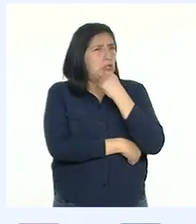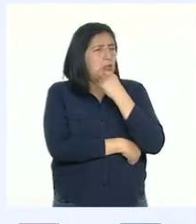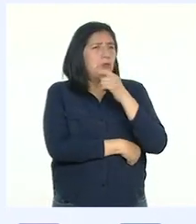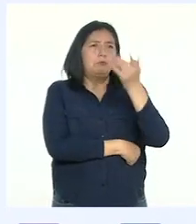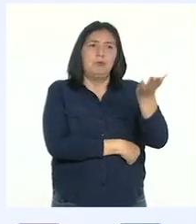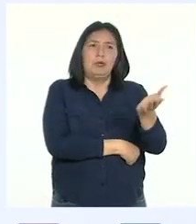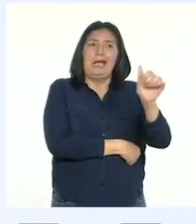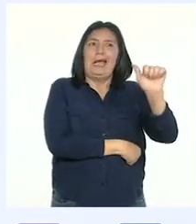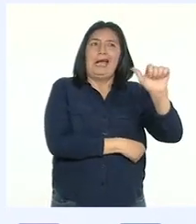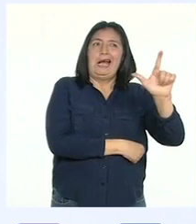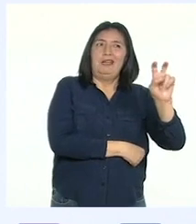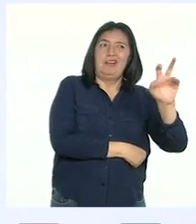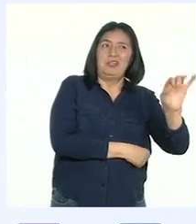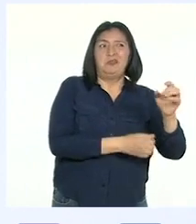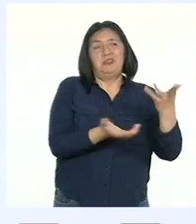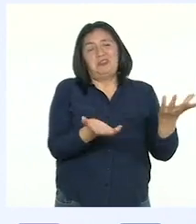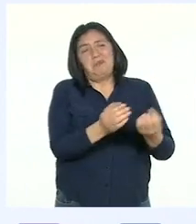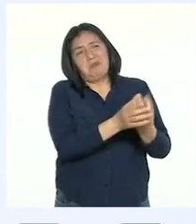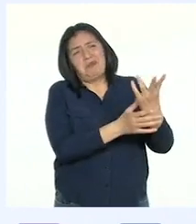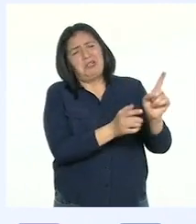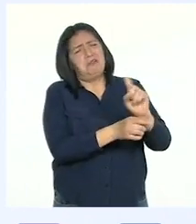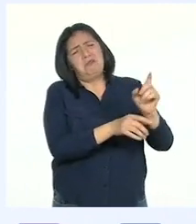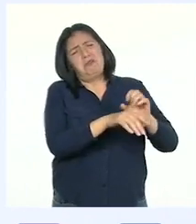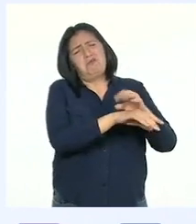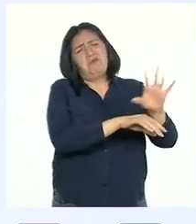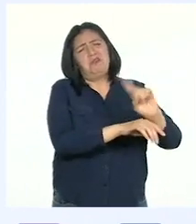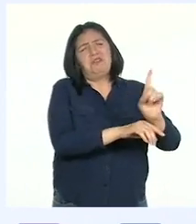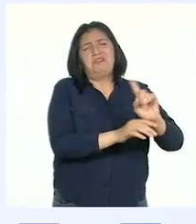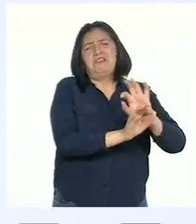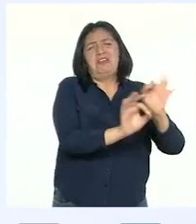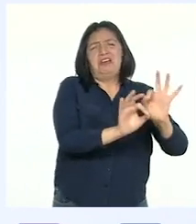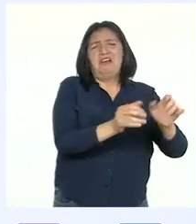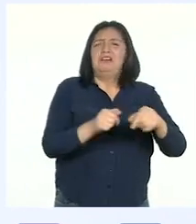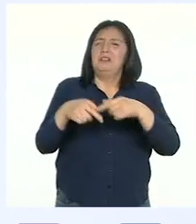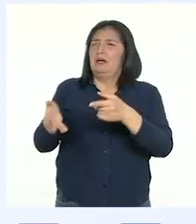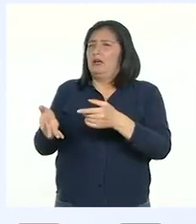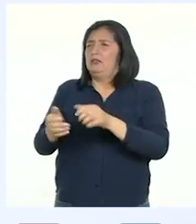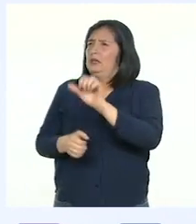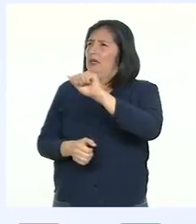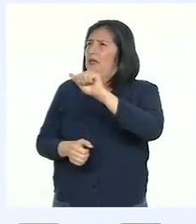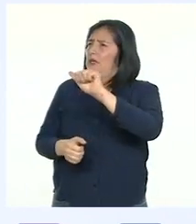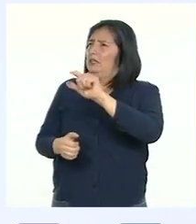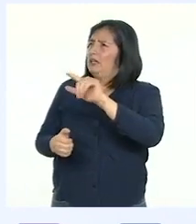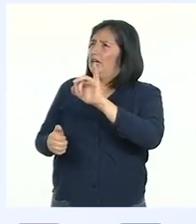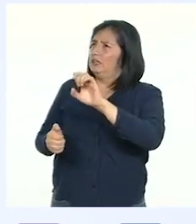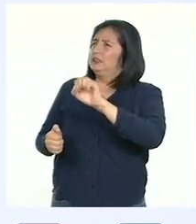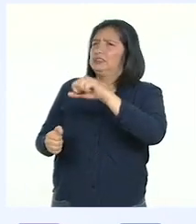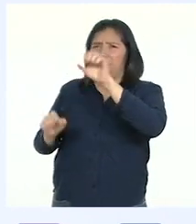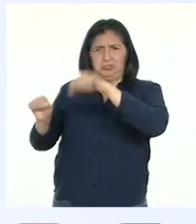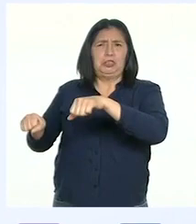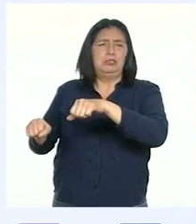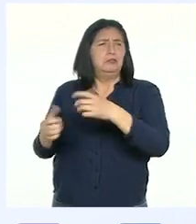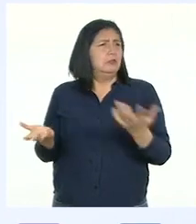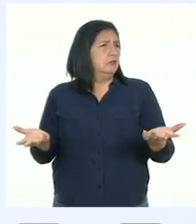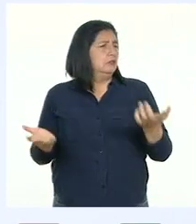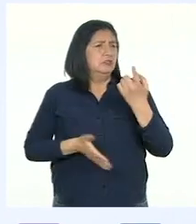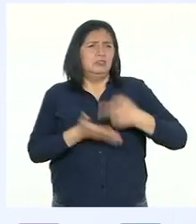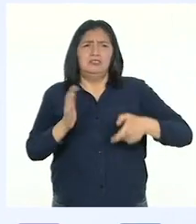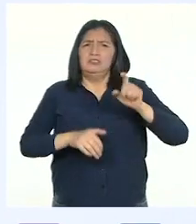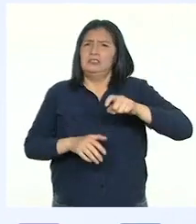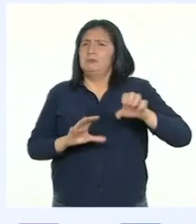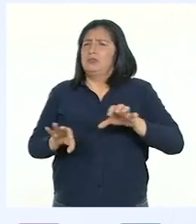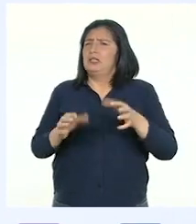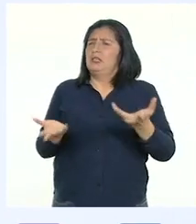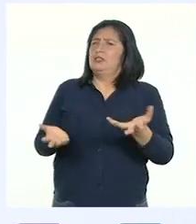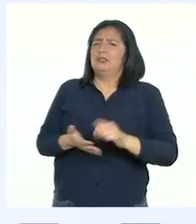porque Álvaro dice que la primavera no afecta a los seres vivos y Alejandra dice que sí. Pero, ¿qué necesitamos